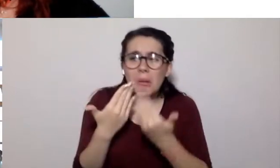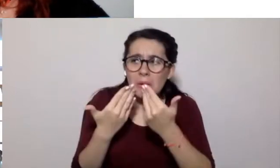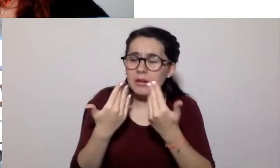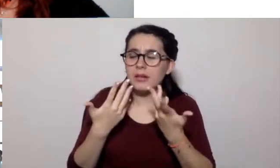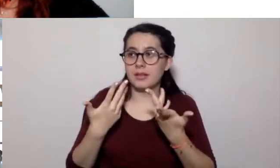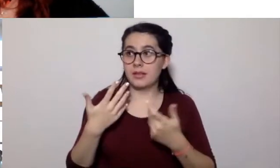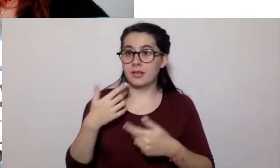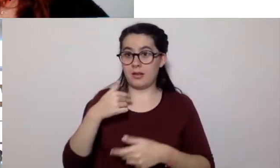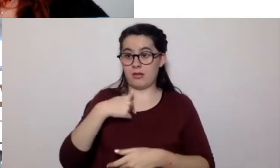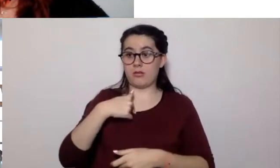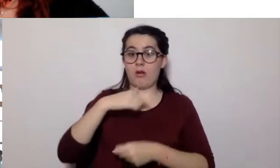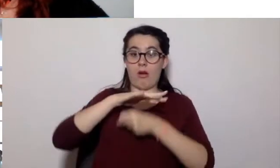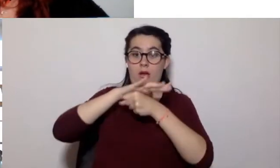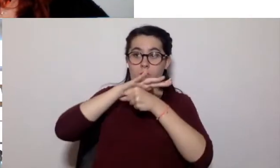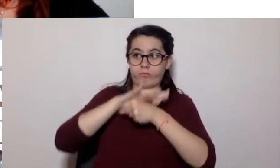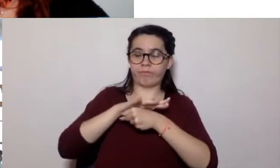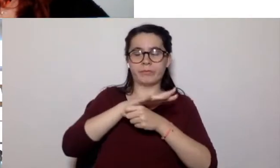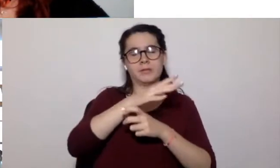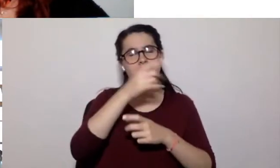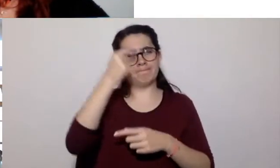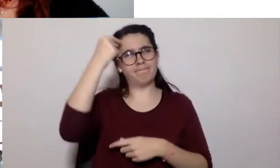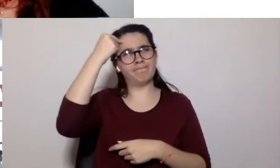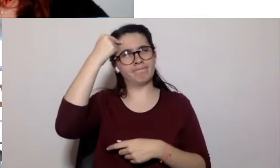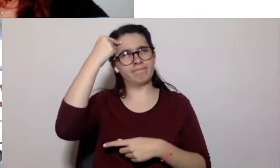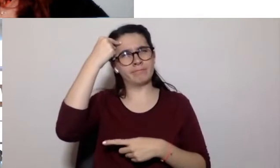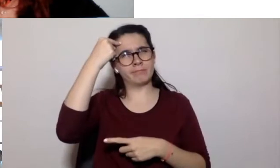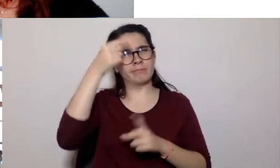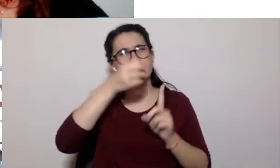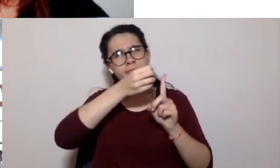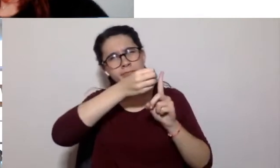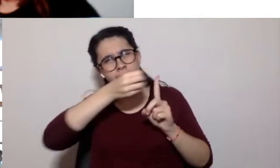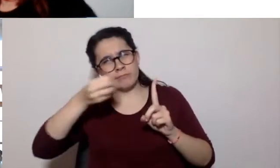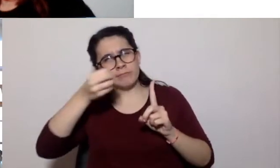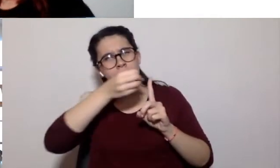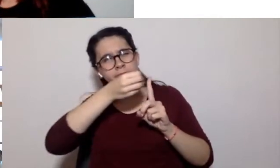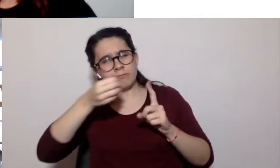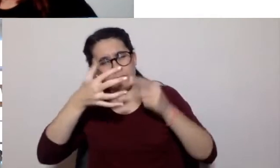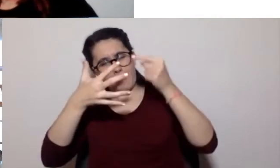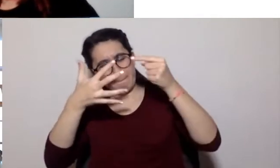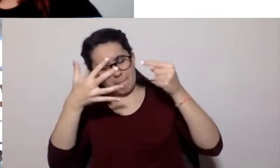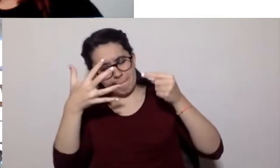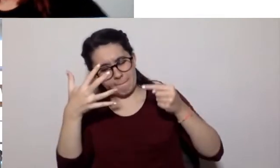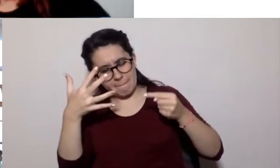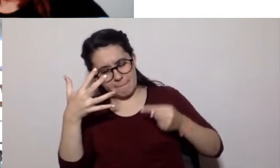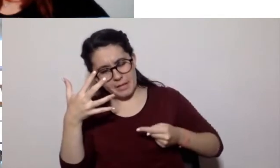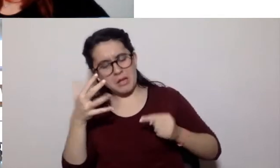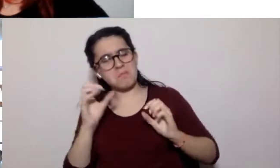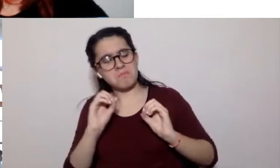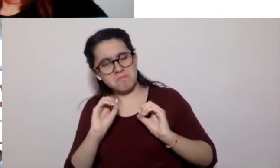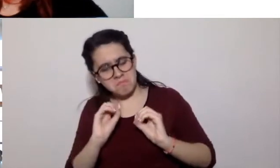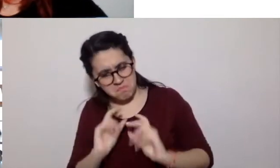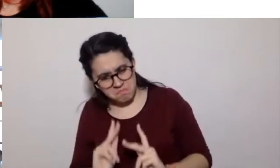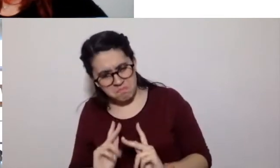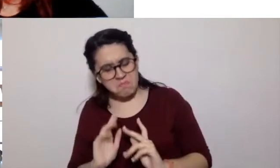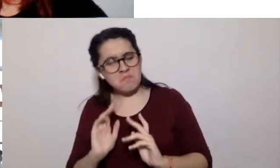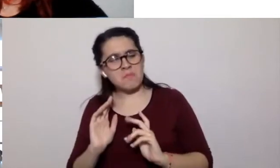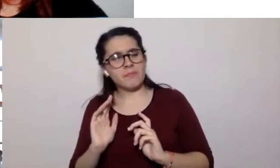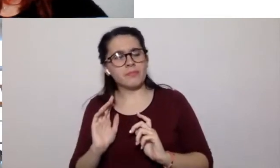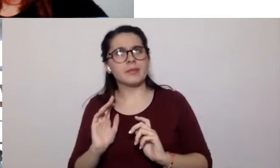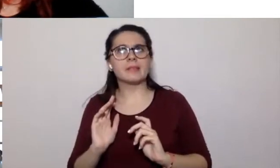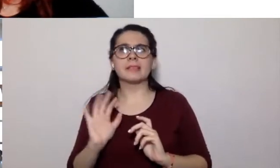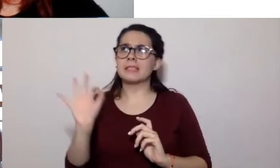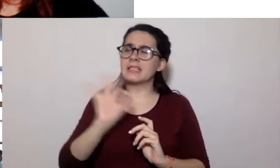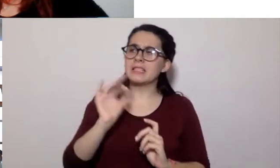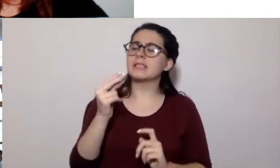yo organizo mi estrés y digo, a ver, me voy a poner las pilas, voy a repasar mi presentación, me voy a intentar poner un